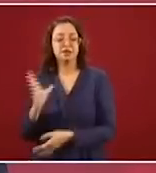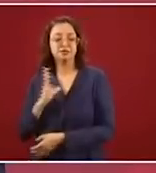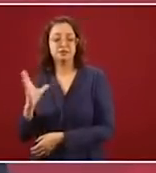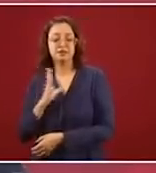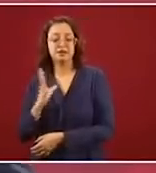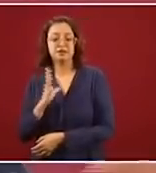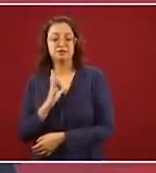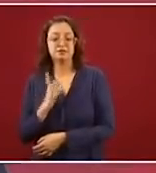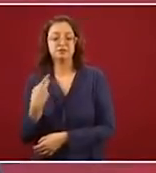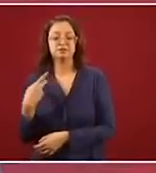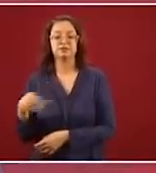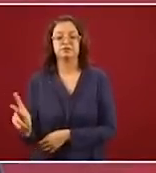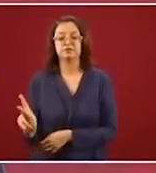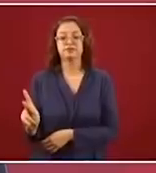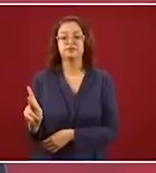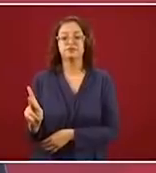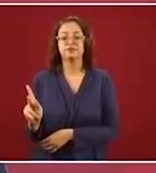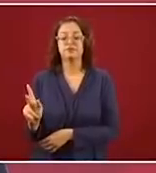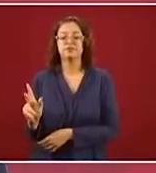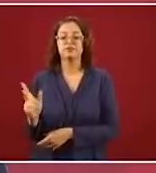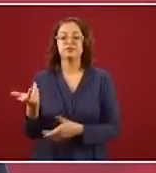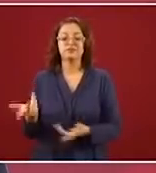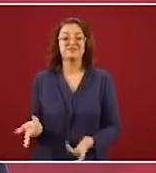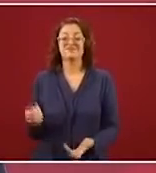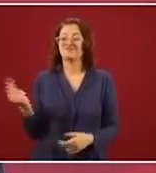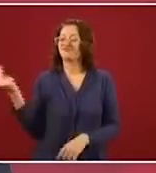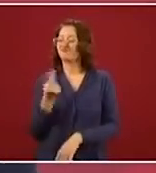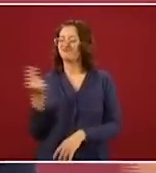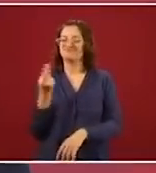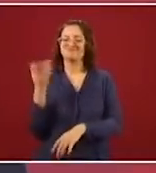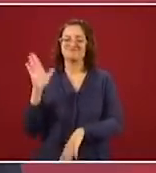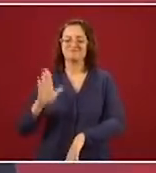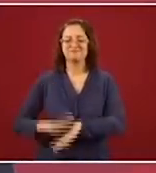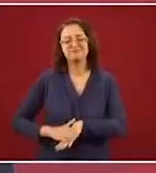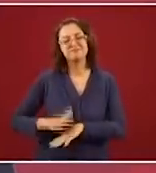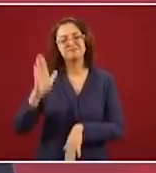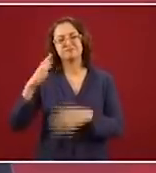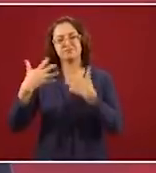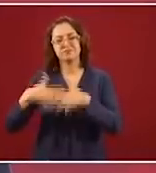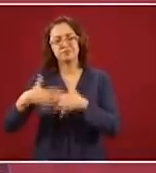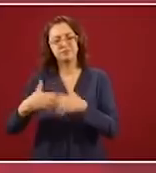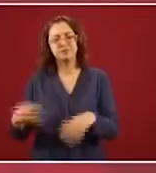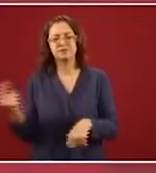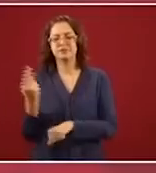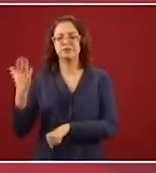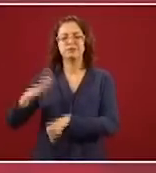es mayor el número de equipo que se requiere y de ambulancias.